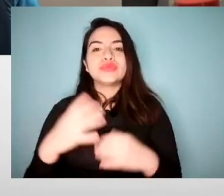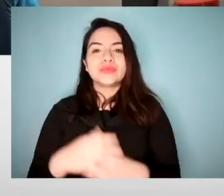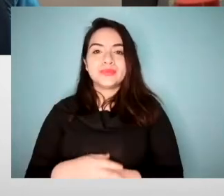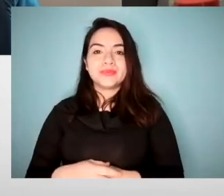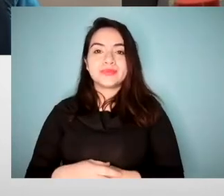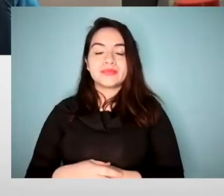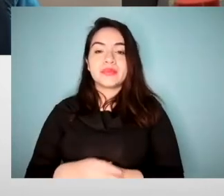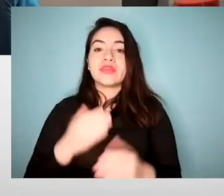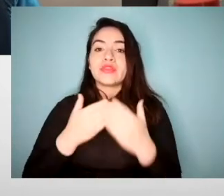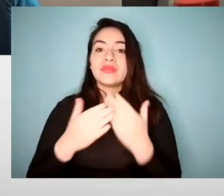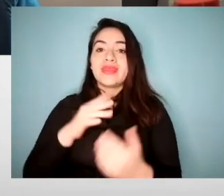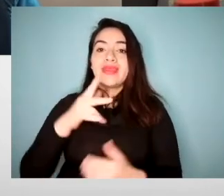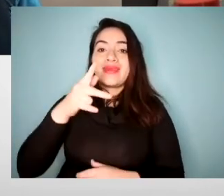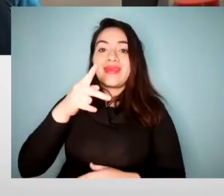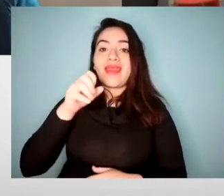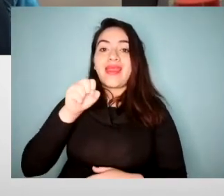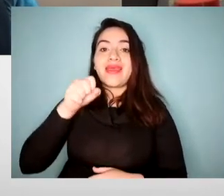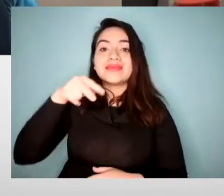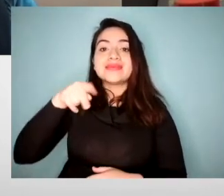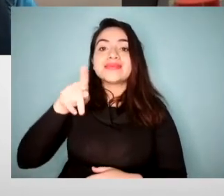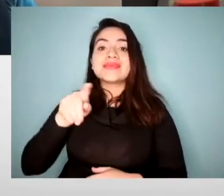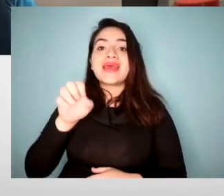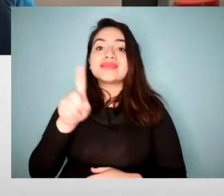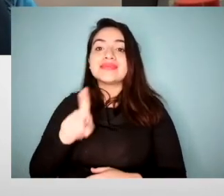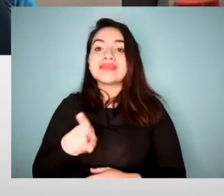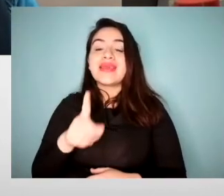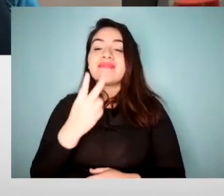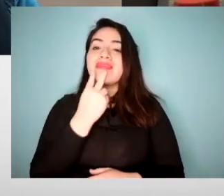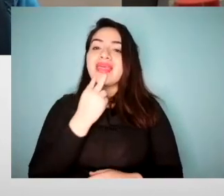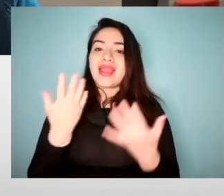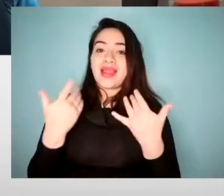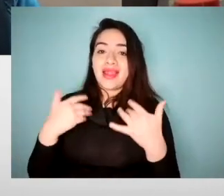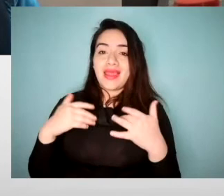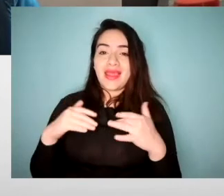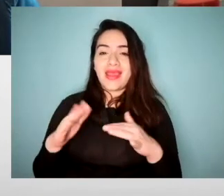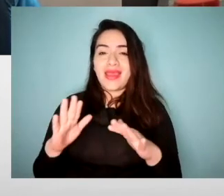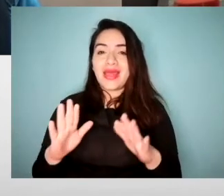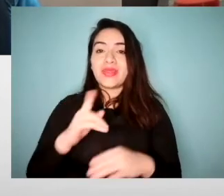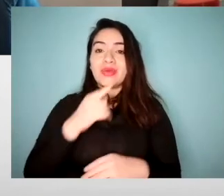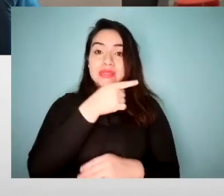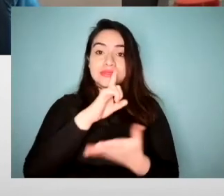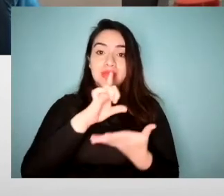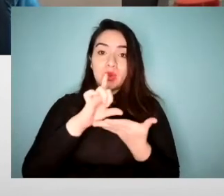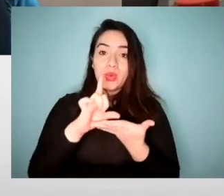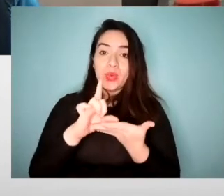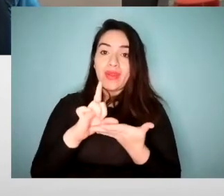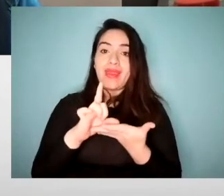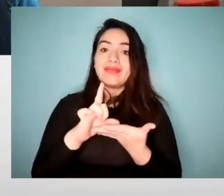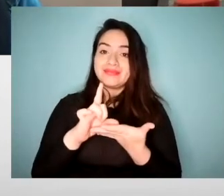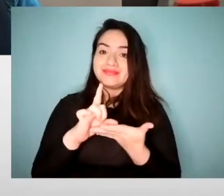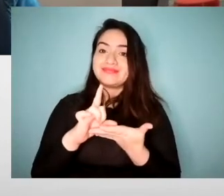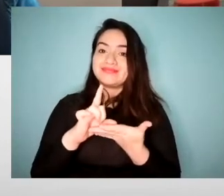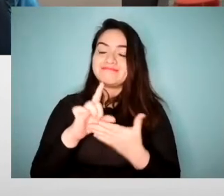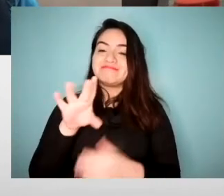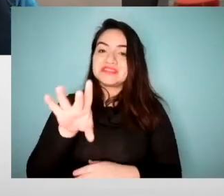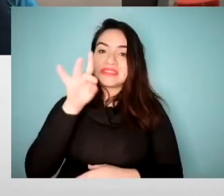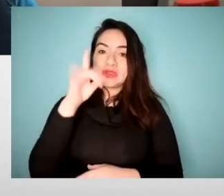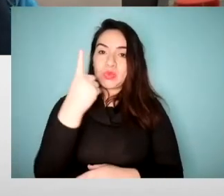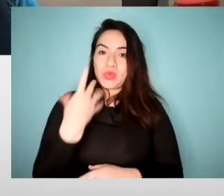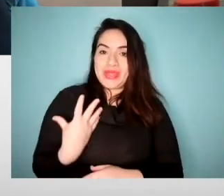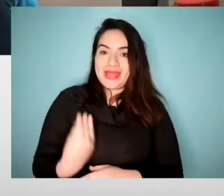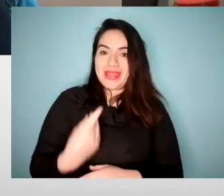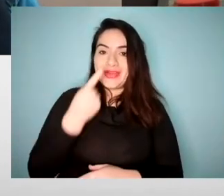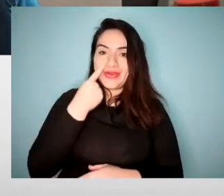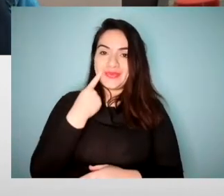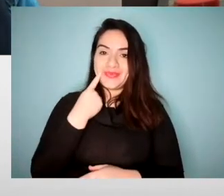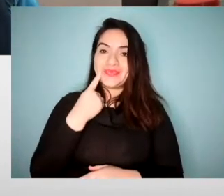Kansas, creo que la vida tan relajada que sentimos en ese lugar nos hizo decidirnos a tener un hijo. Y